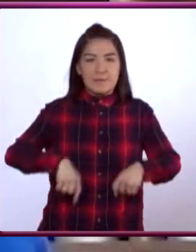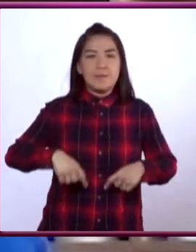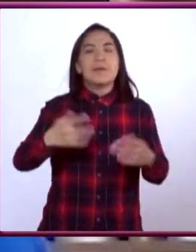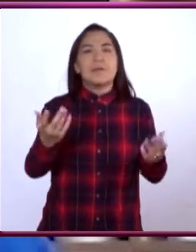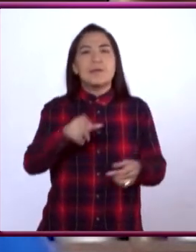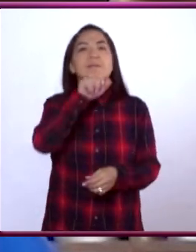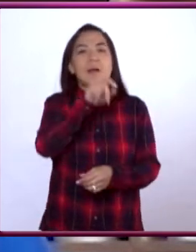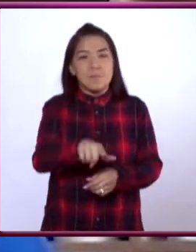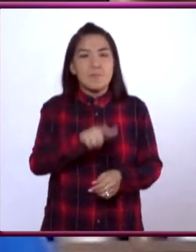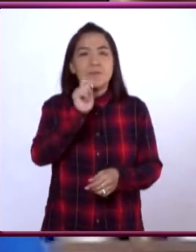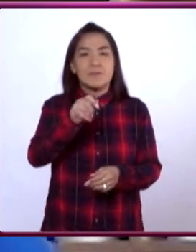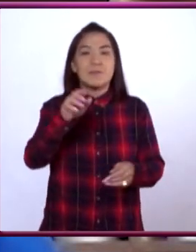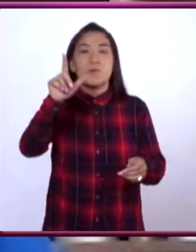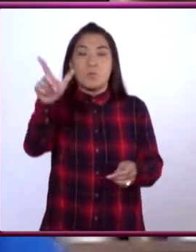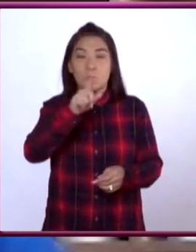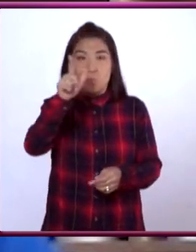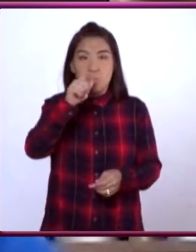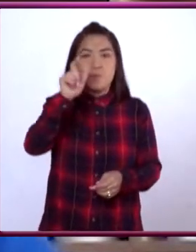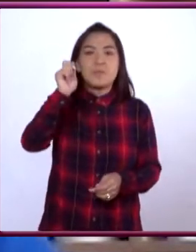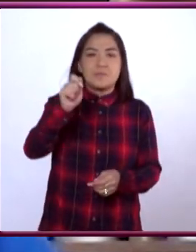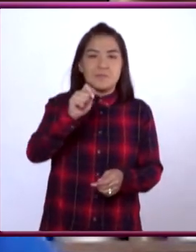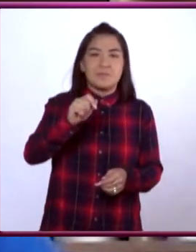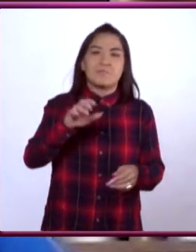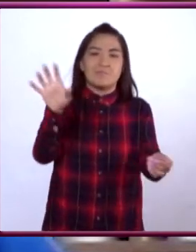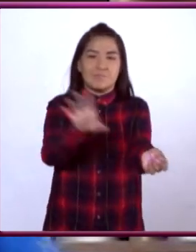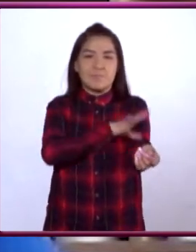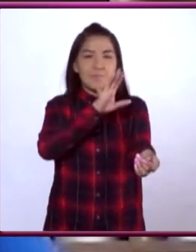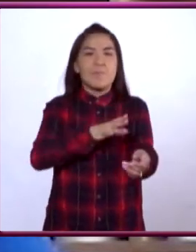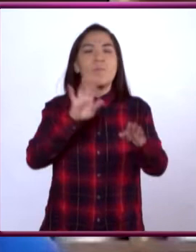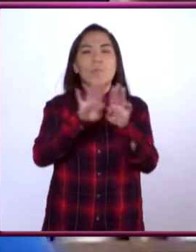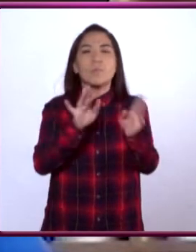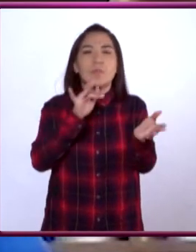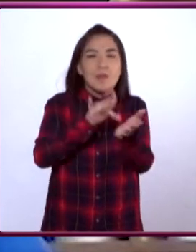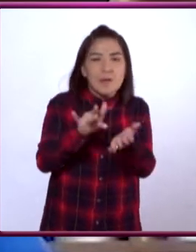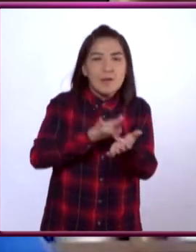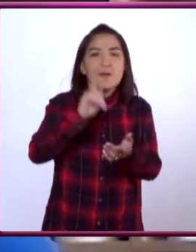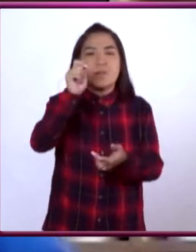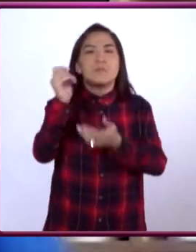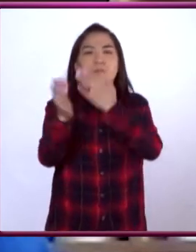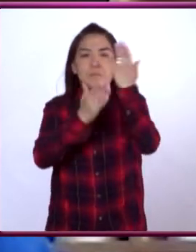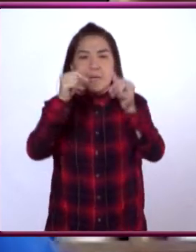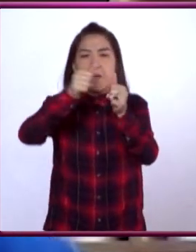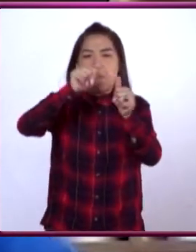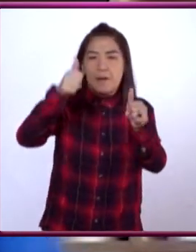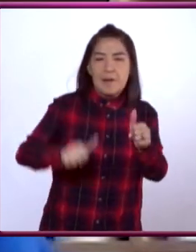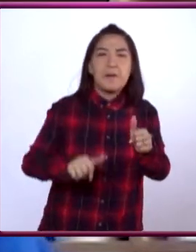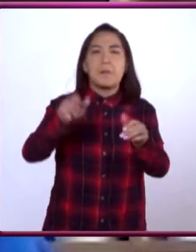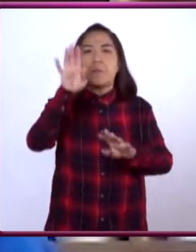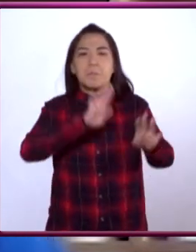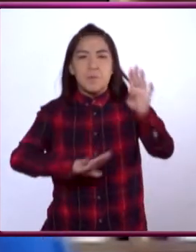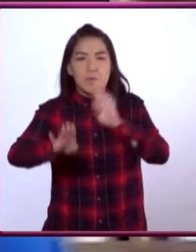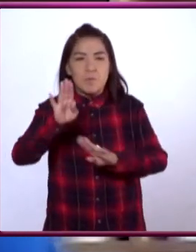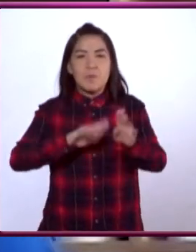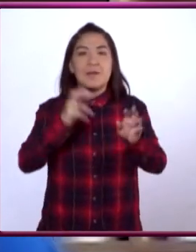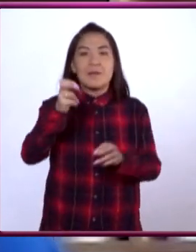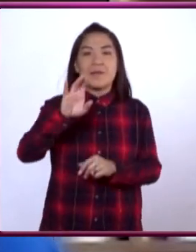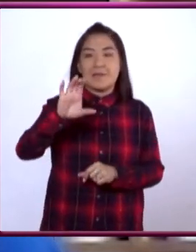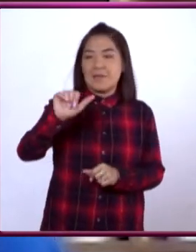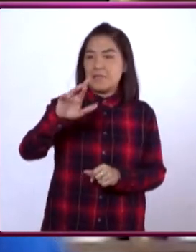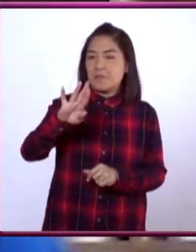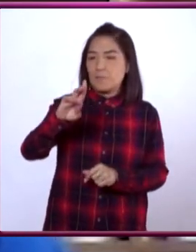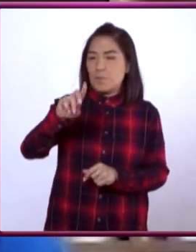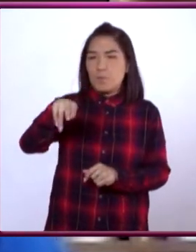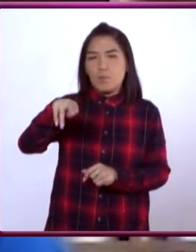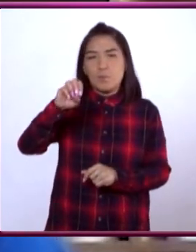Entonces, también la radiación nos ayuda a estudiar materiales, todo tipo de materiales, arte, arqueología. El estudio del